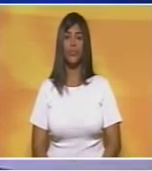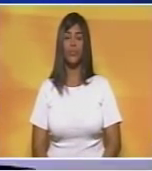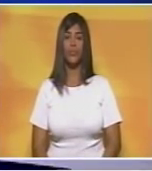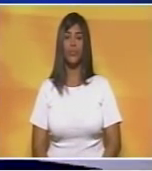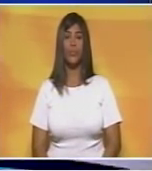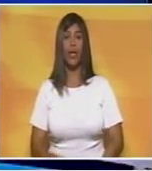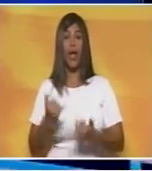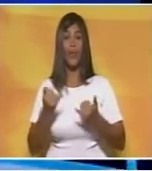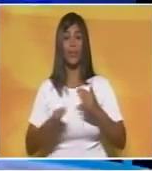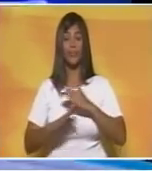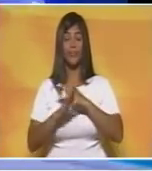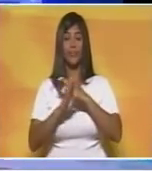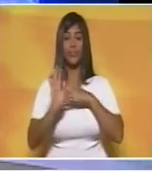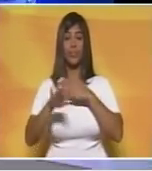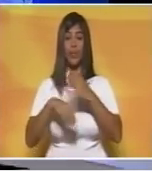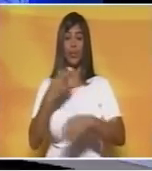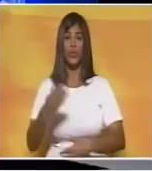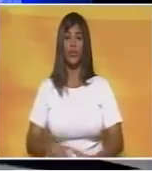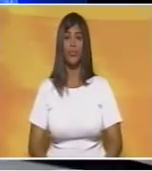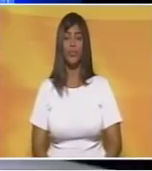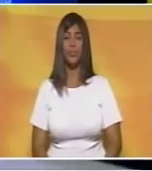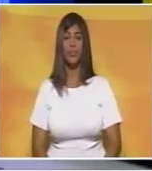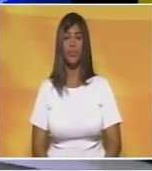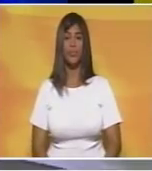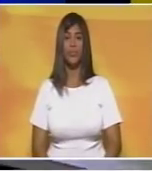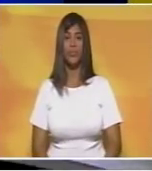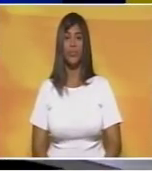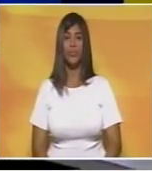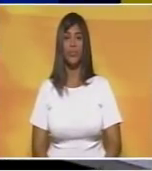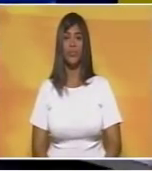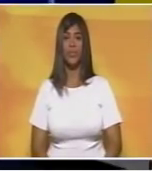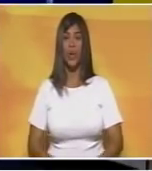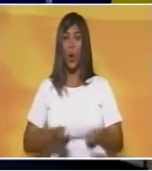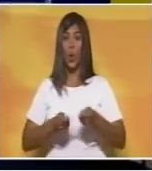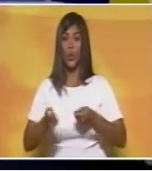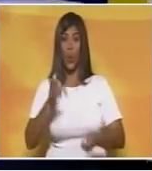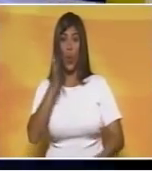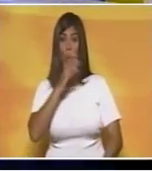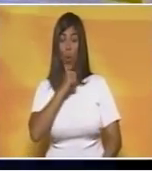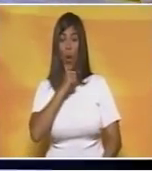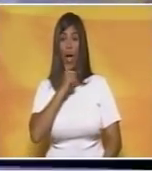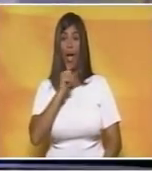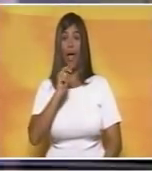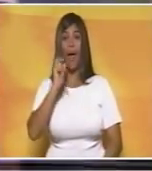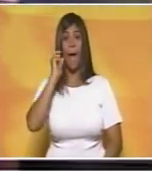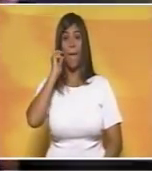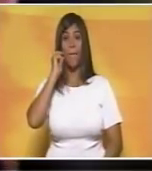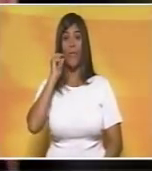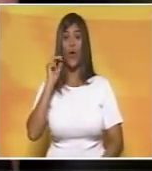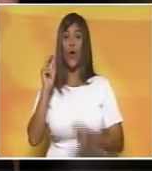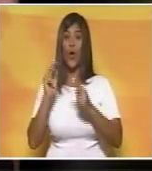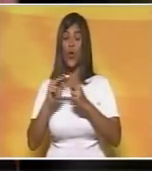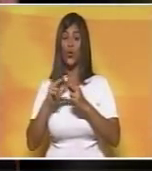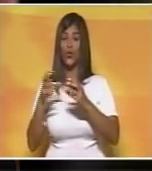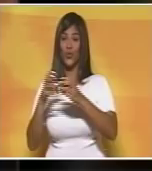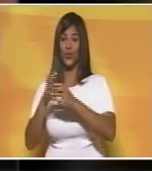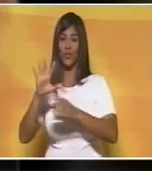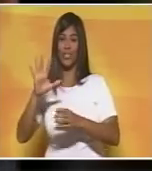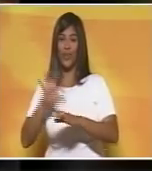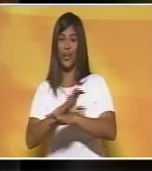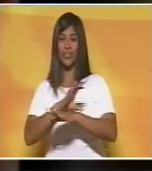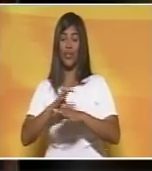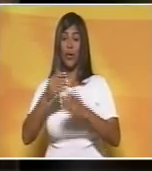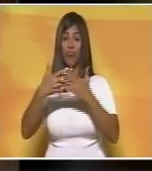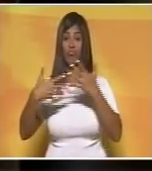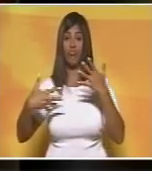Bueno, hacemos una breve pausa al regreso. En breve, descontrol. Adele conoció a las Spice Girls. Los detalles